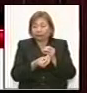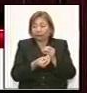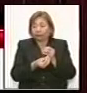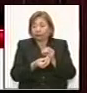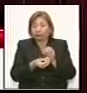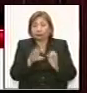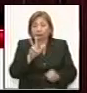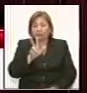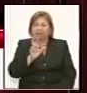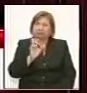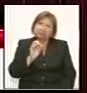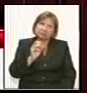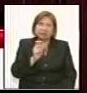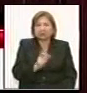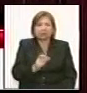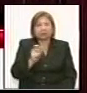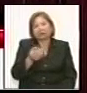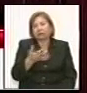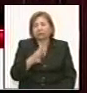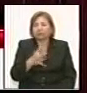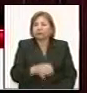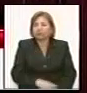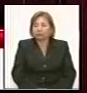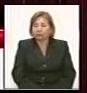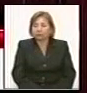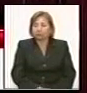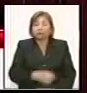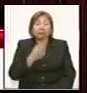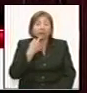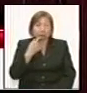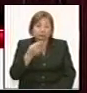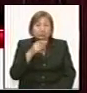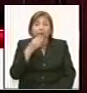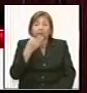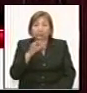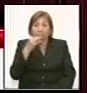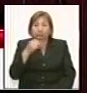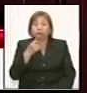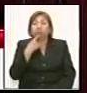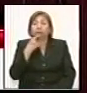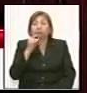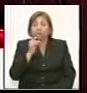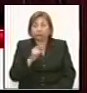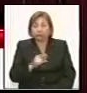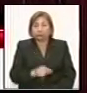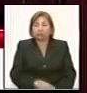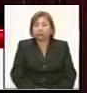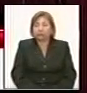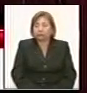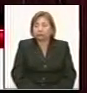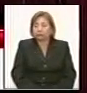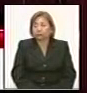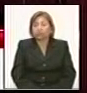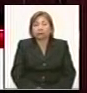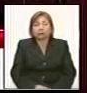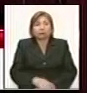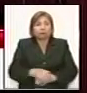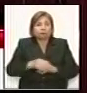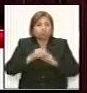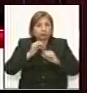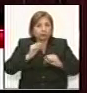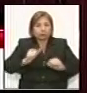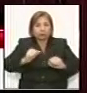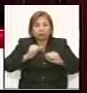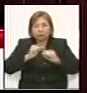30 personas, o algo menos. Esos son los que han estado siempre en la línea de defender un poco a